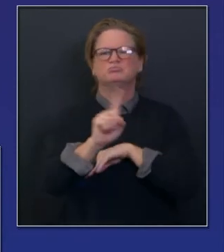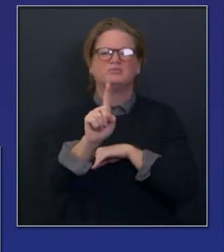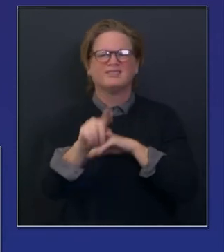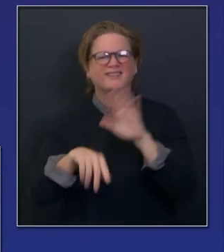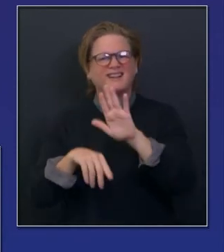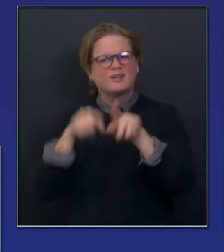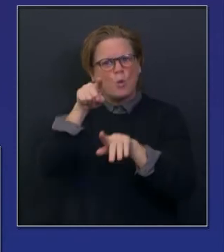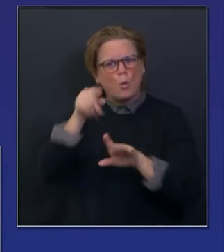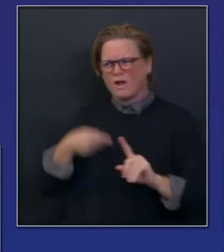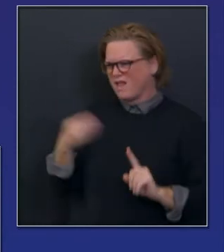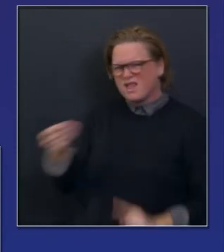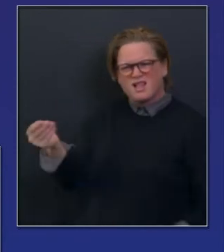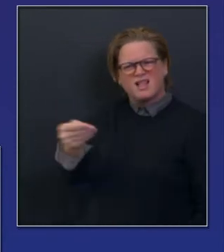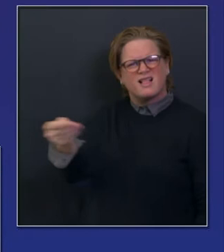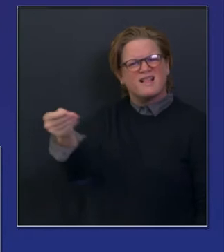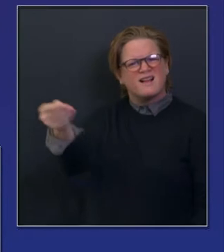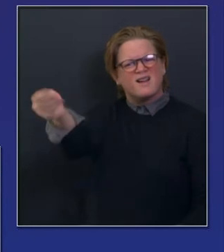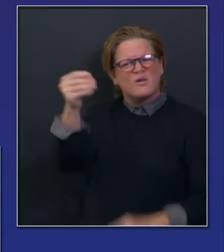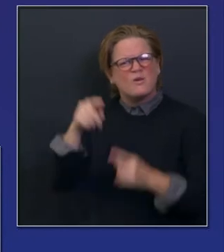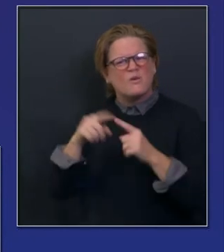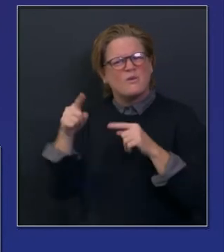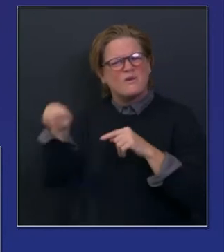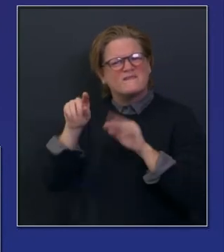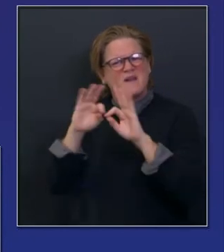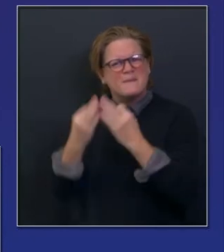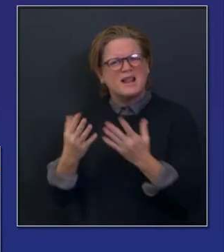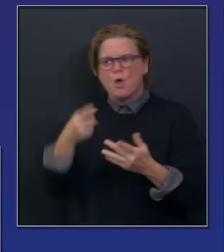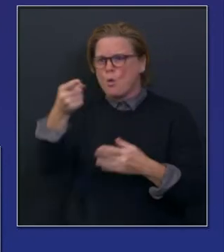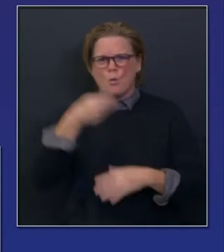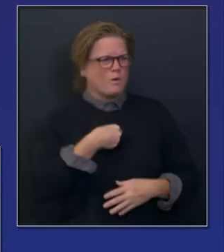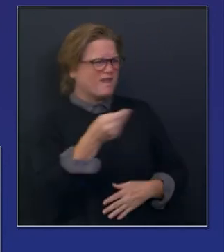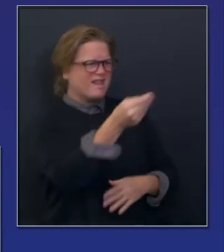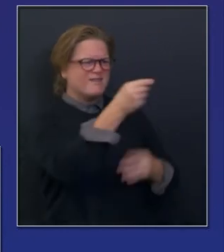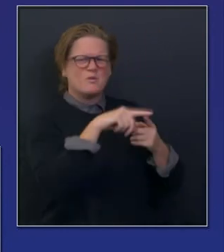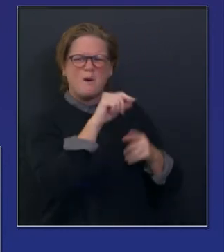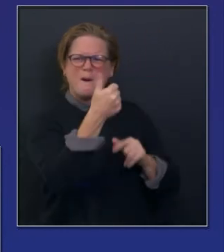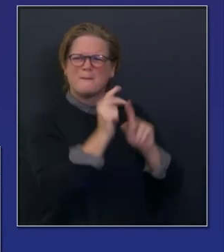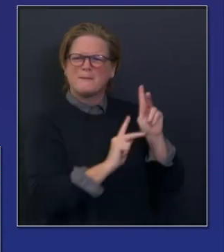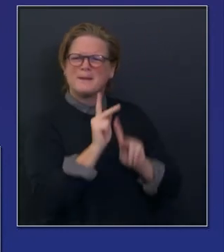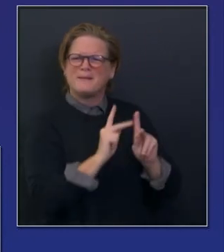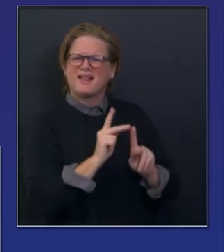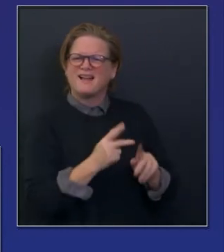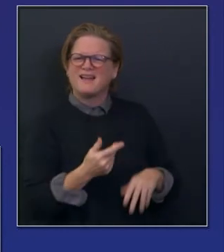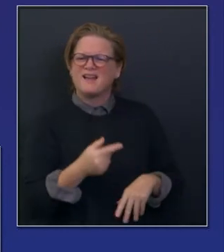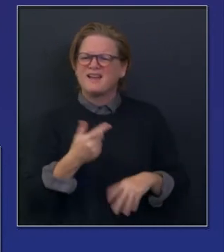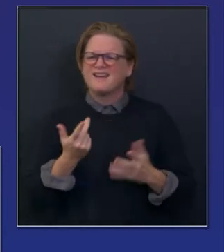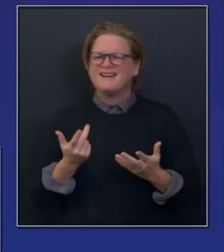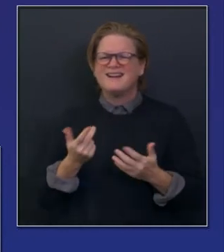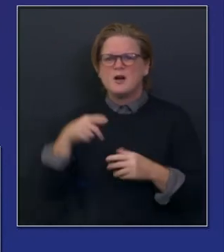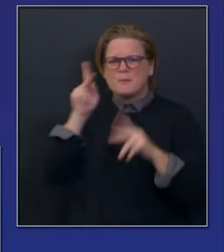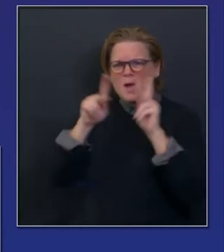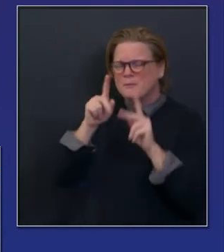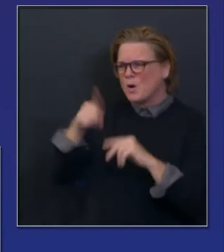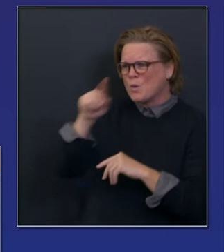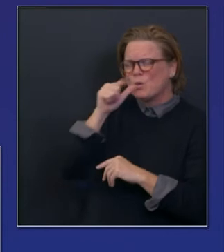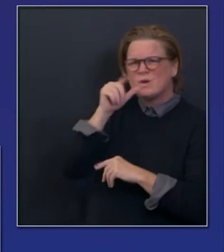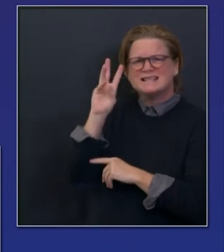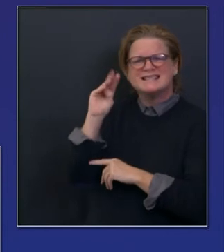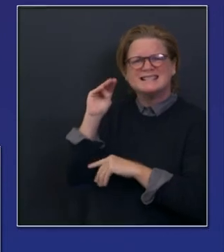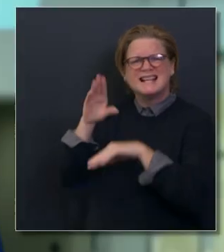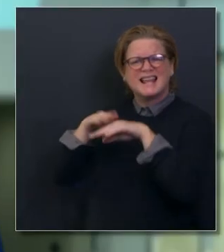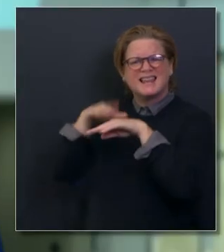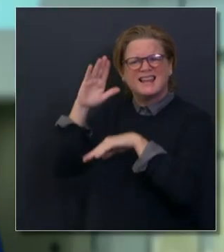familiares. Les quiero recordar que algunos de nuestros californianos mayores son mayores de 60 años. Son